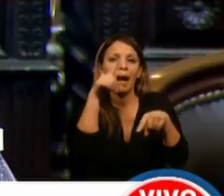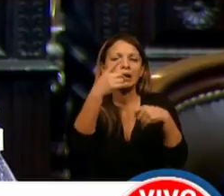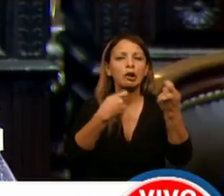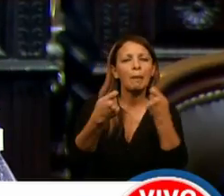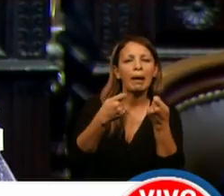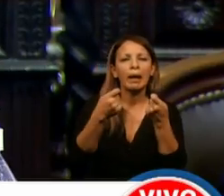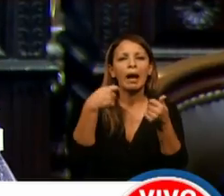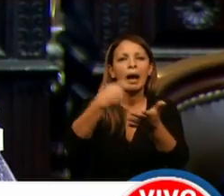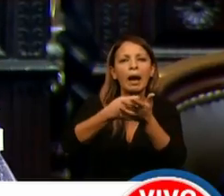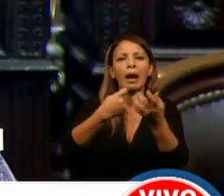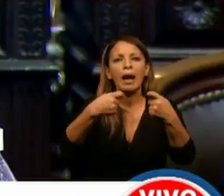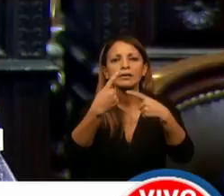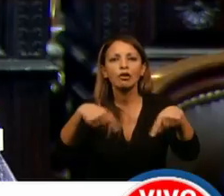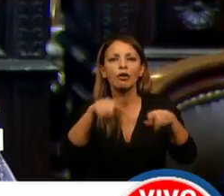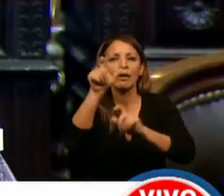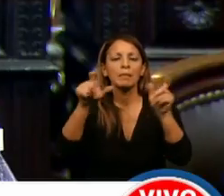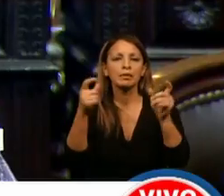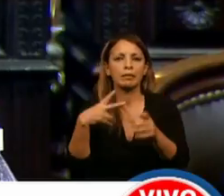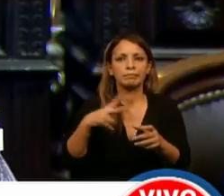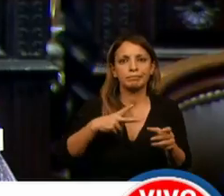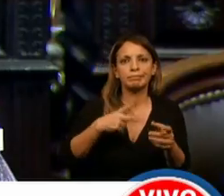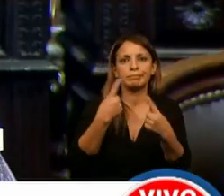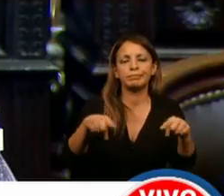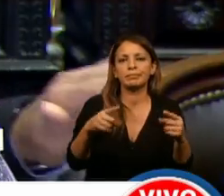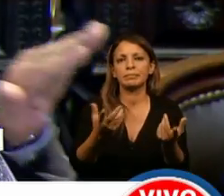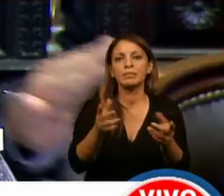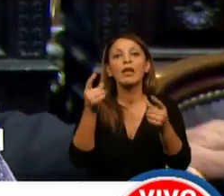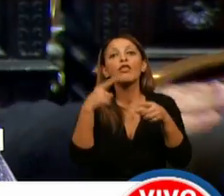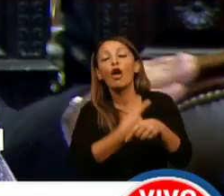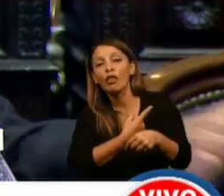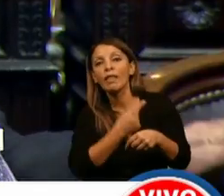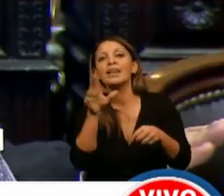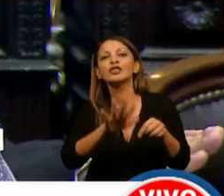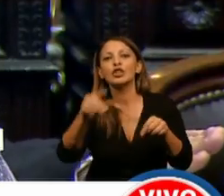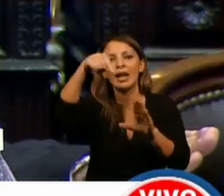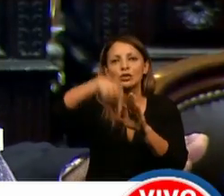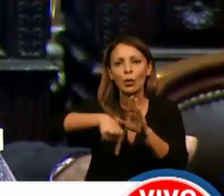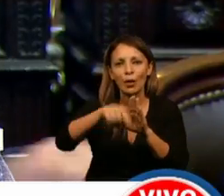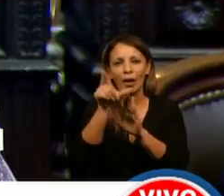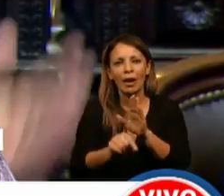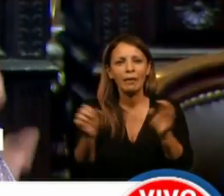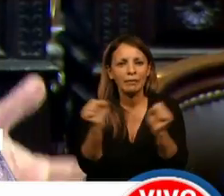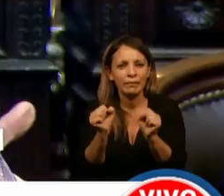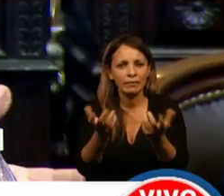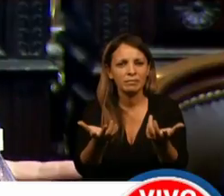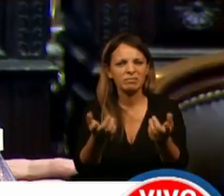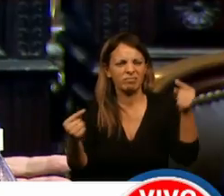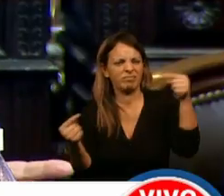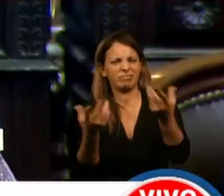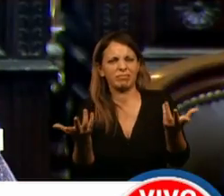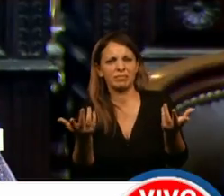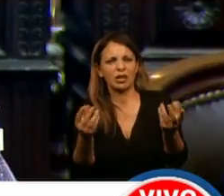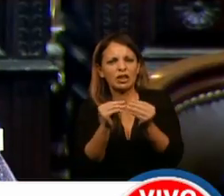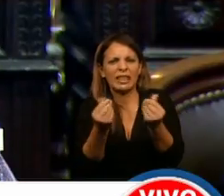adquisitiva y de riqueza personal en las zonas patagónicas y las beneficiadas no tiene ningún sentido